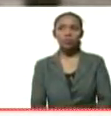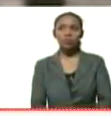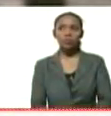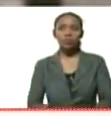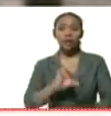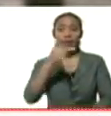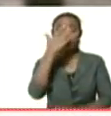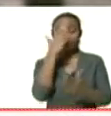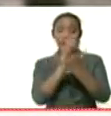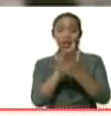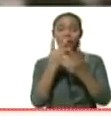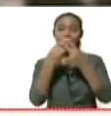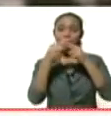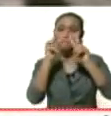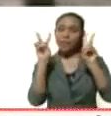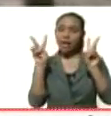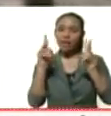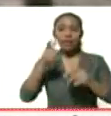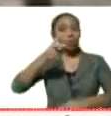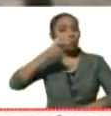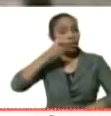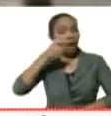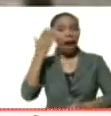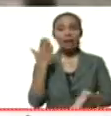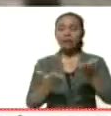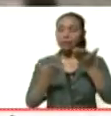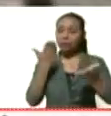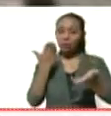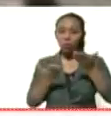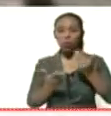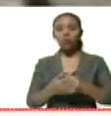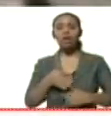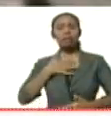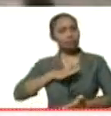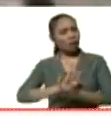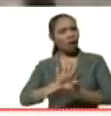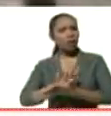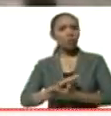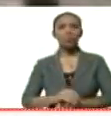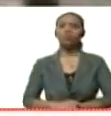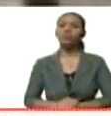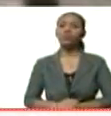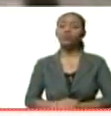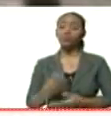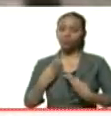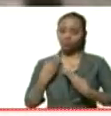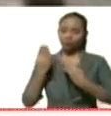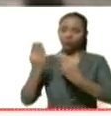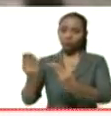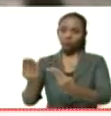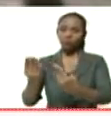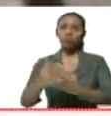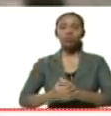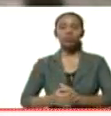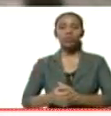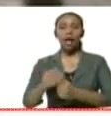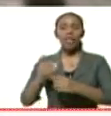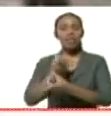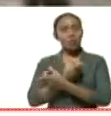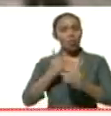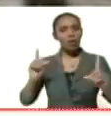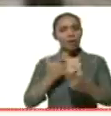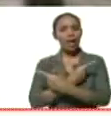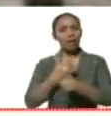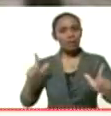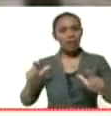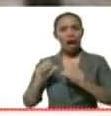Tercer frente, la paz, la seguridad, la estabilidad, la tranquilidad, garantizarla, la democracia, la libertad,